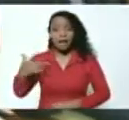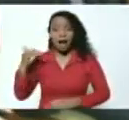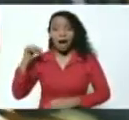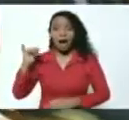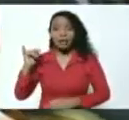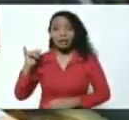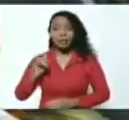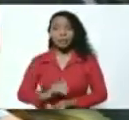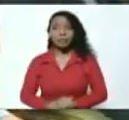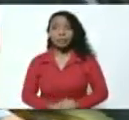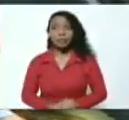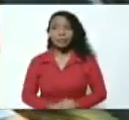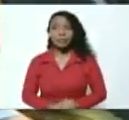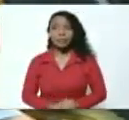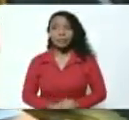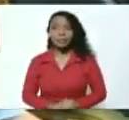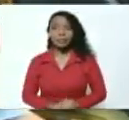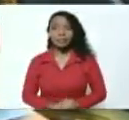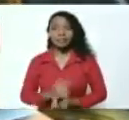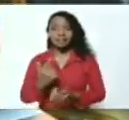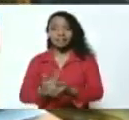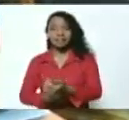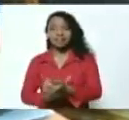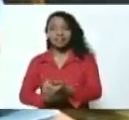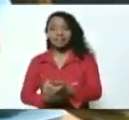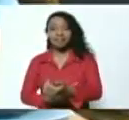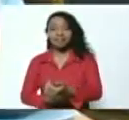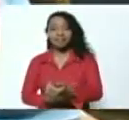Piedad. Hermana Piedad.